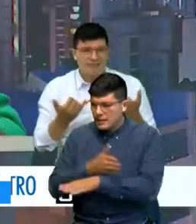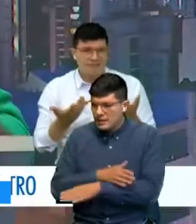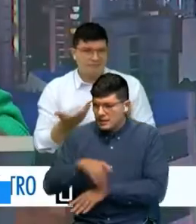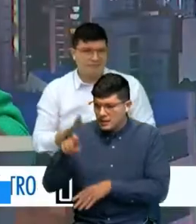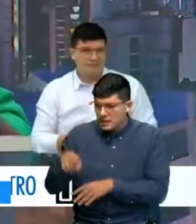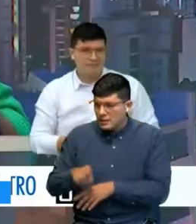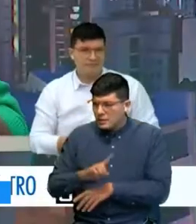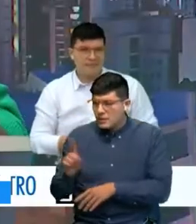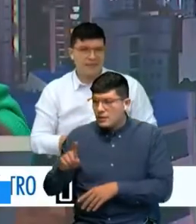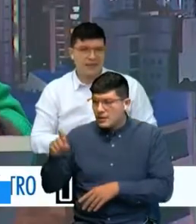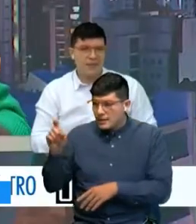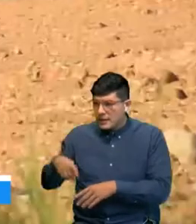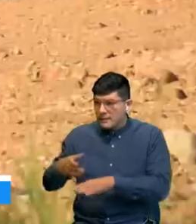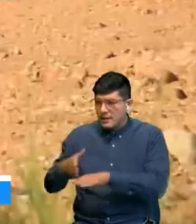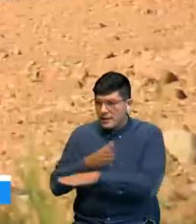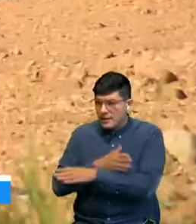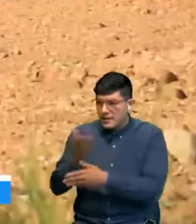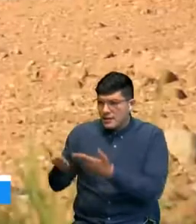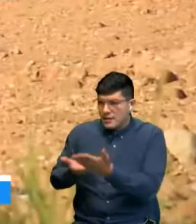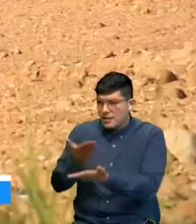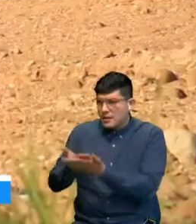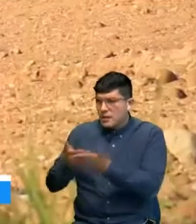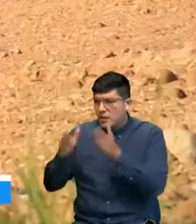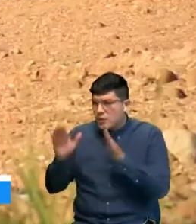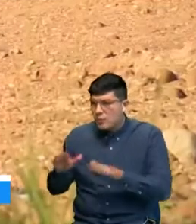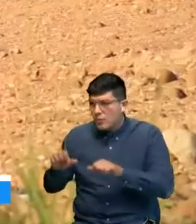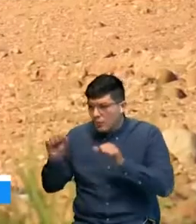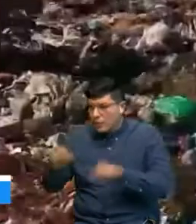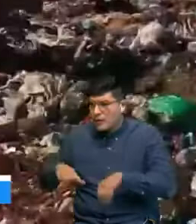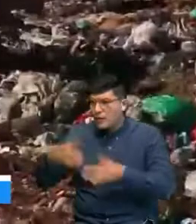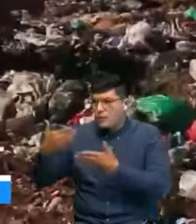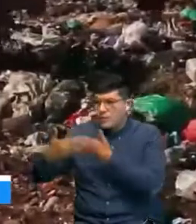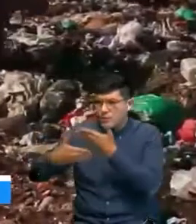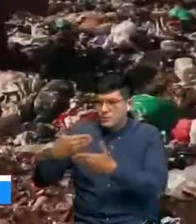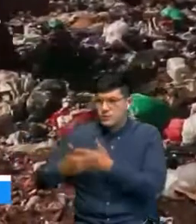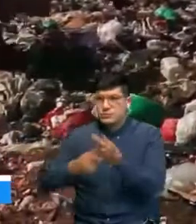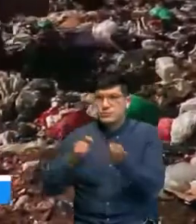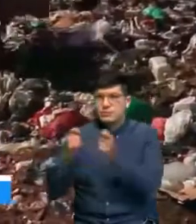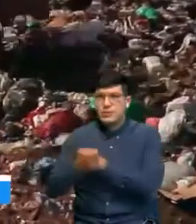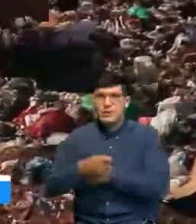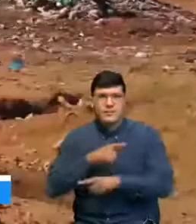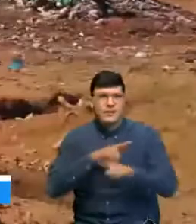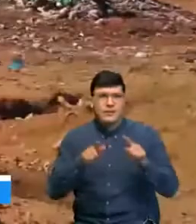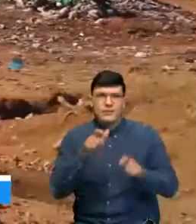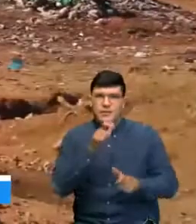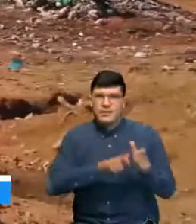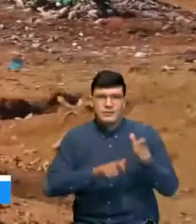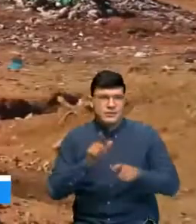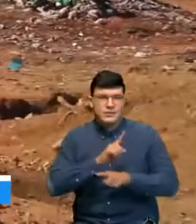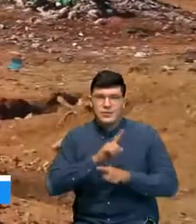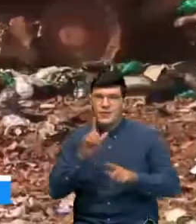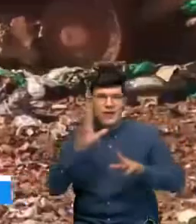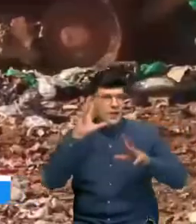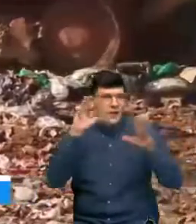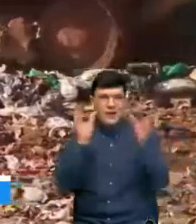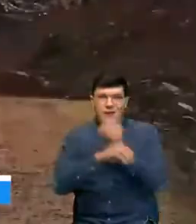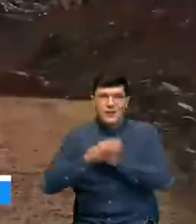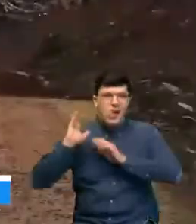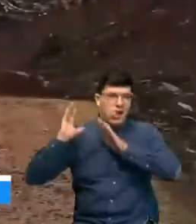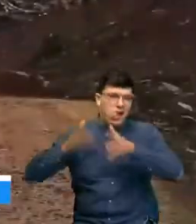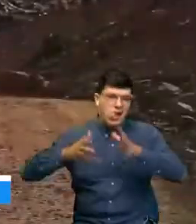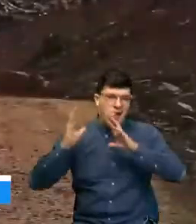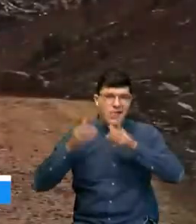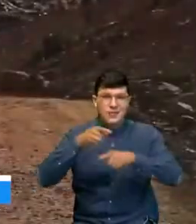replantear cómo se puede llevar a cabo todos los candidatos se oponen al basurero metropolitano en piedecuesta